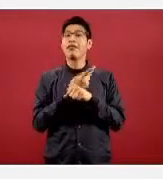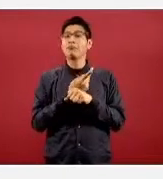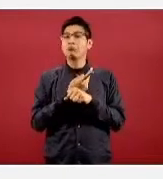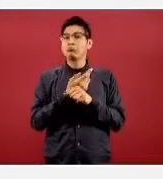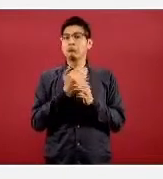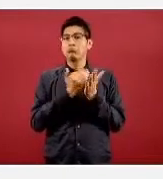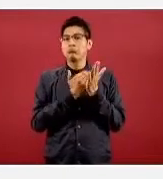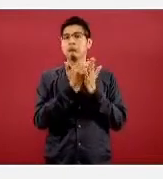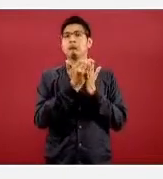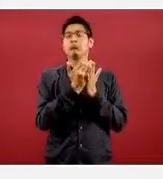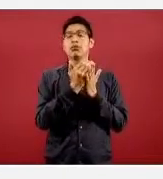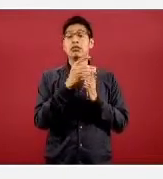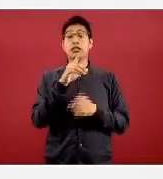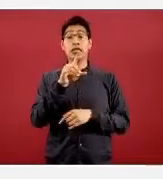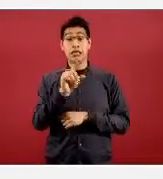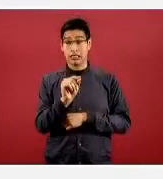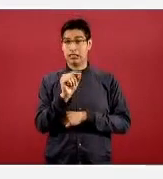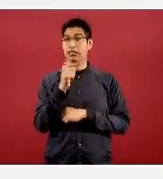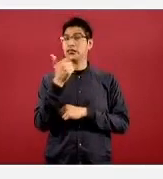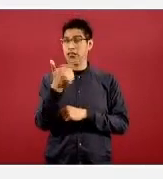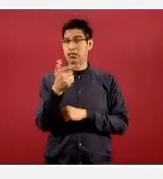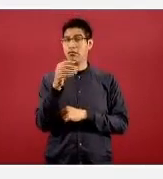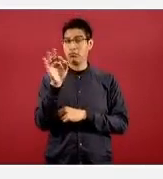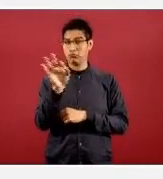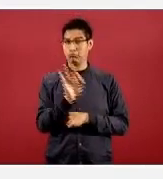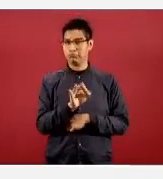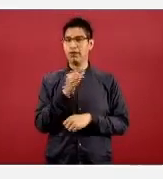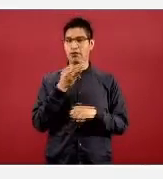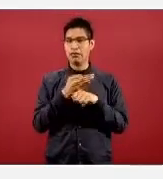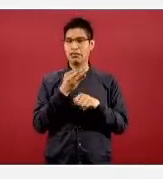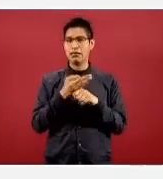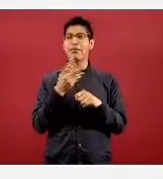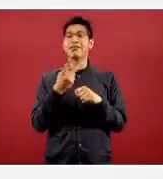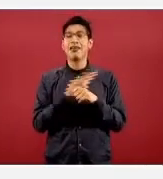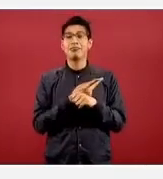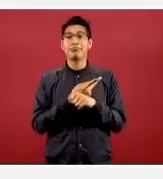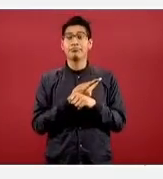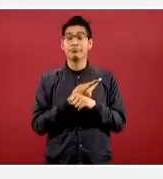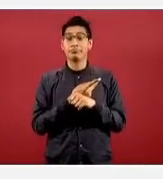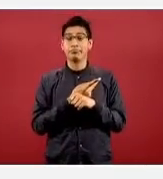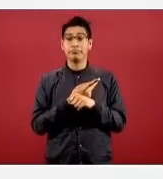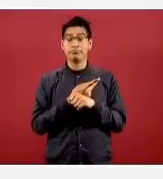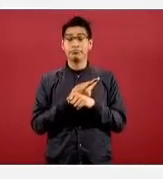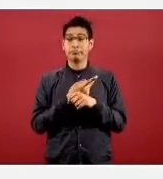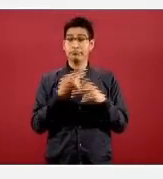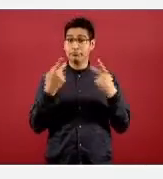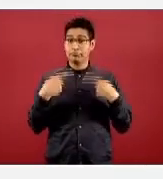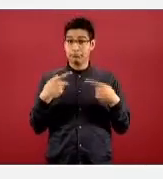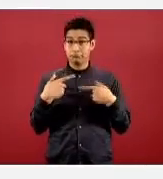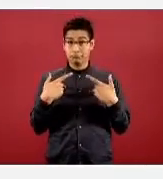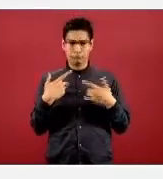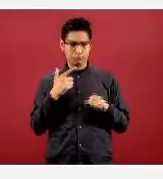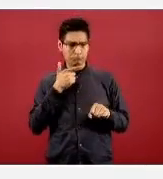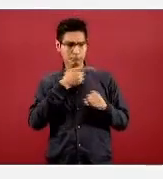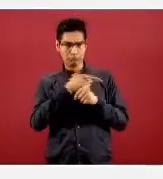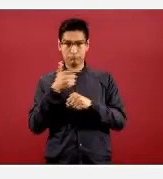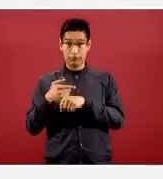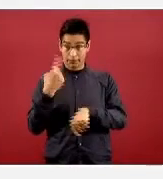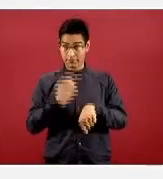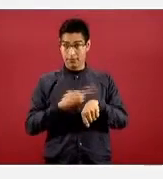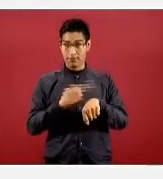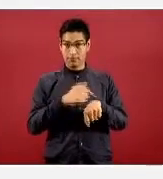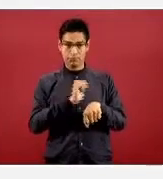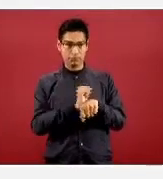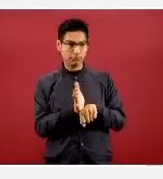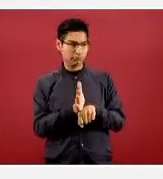porcentual, 77%, es decir, todavía las dos terceras partes de todos los casos que hasta el momento se han confirmado de